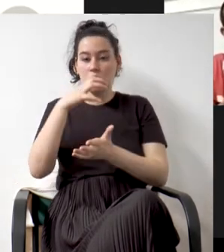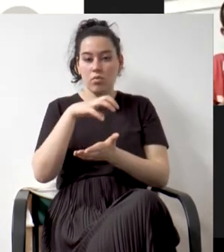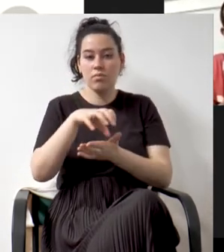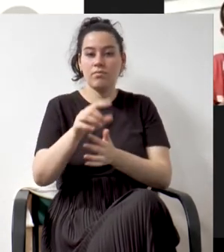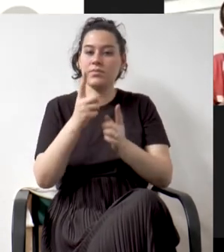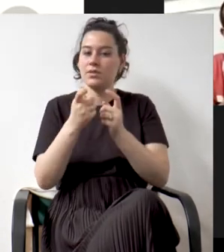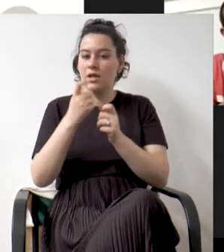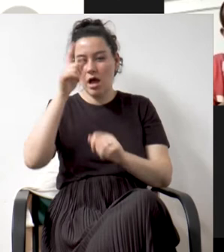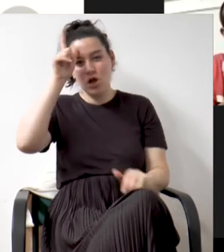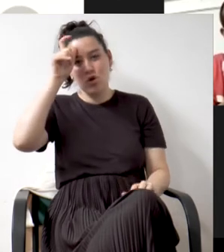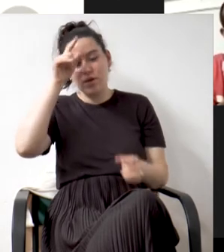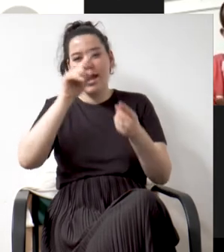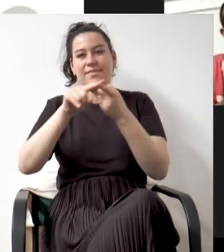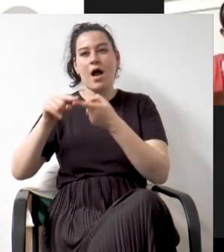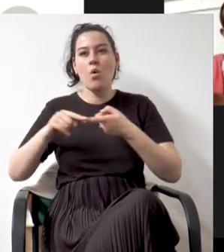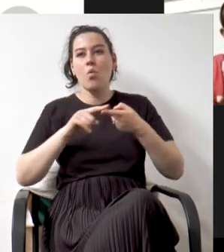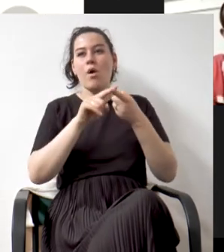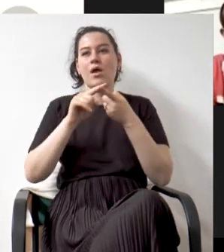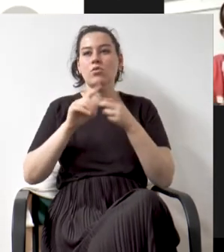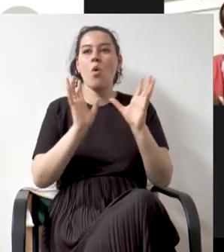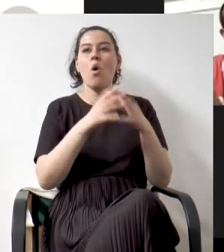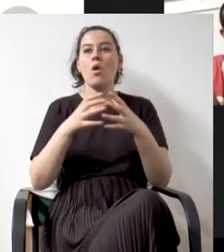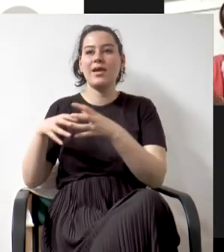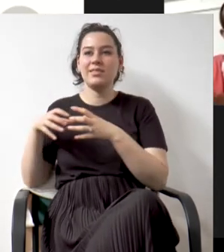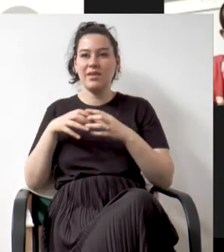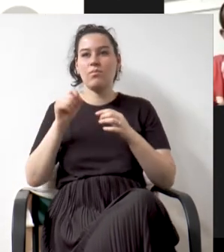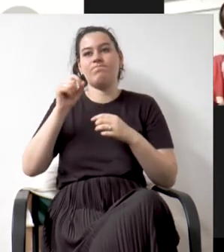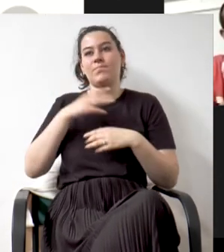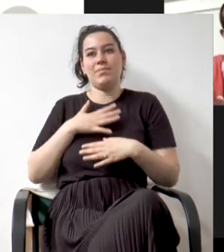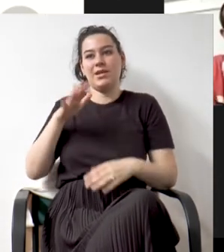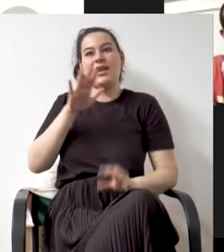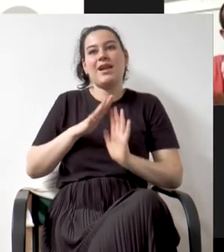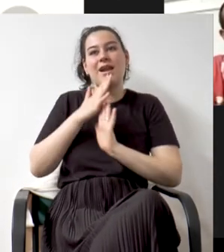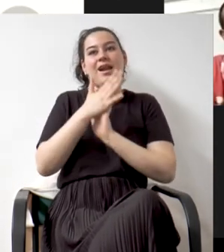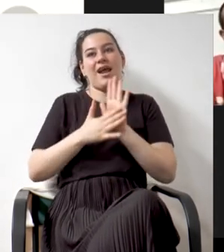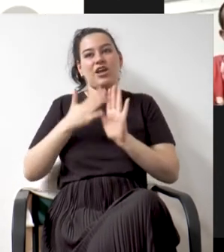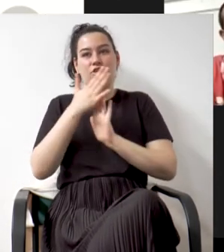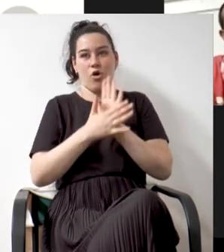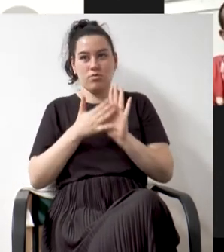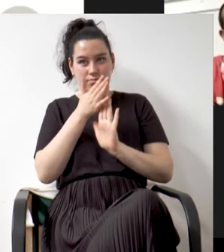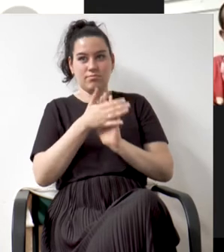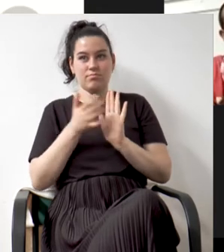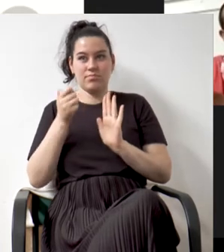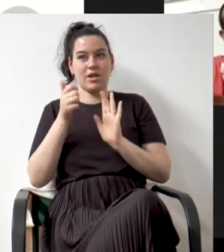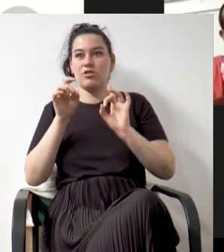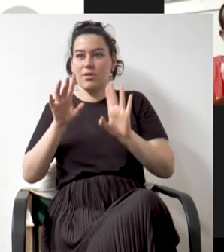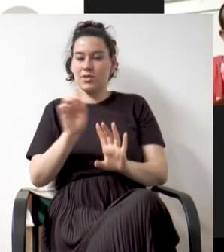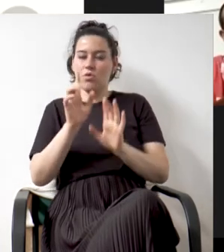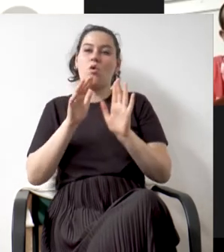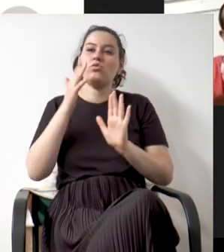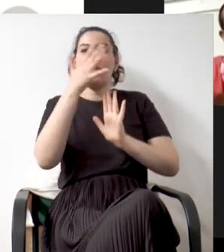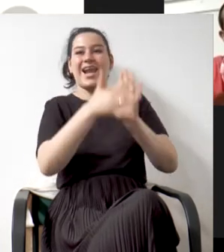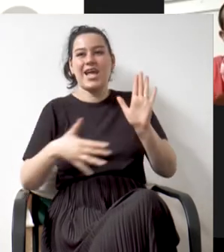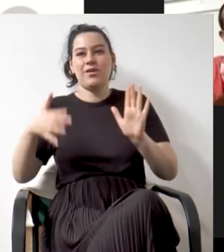otras lógicas de acuerdo con otros colectivos regionales, no solamente a nivel departamental. Entonces,